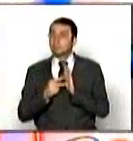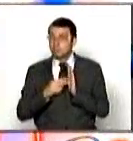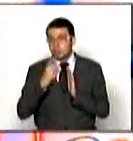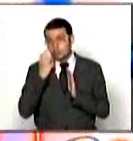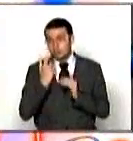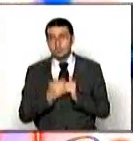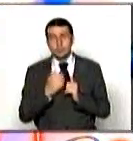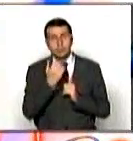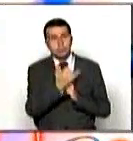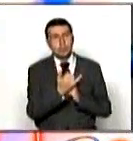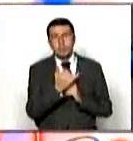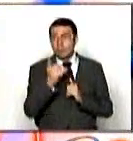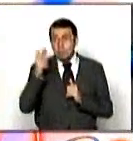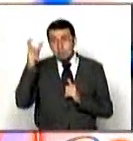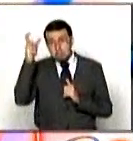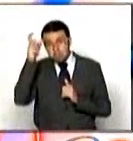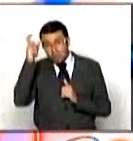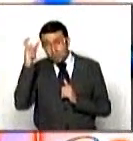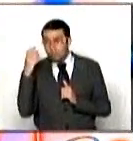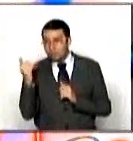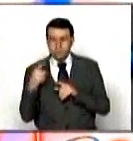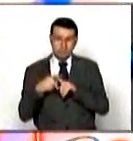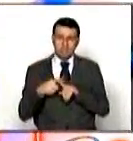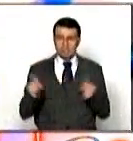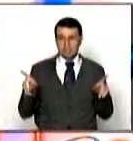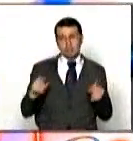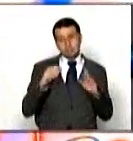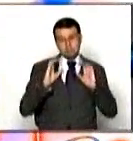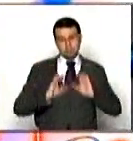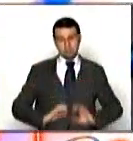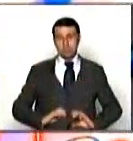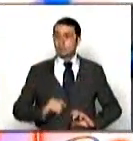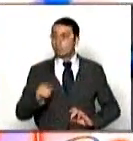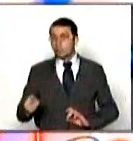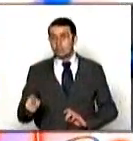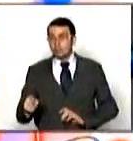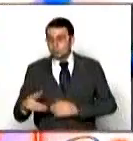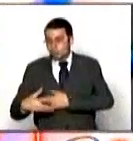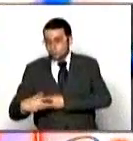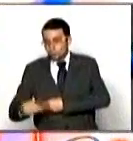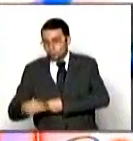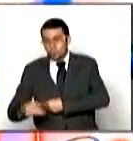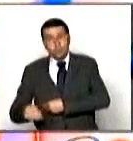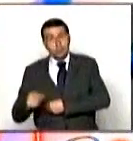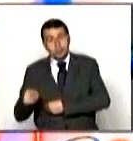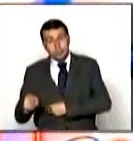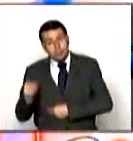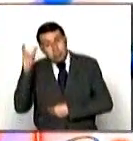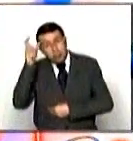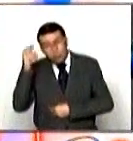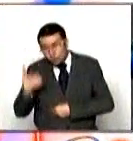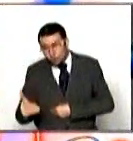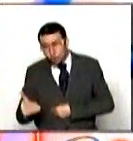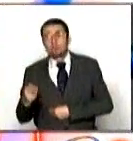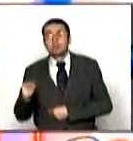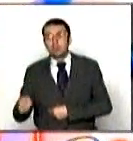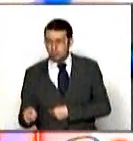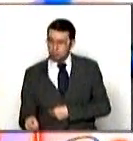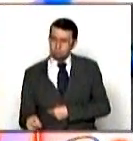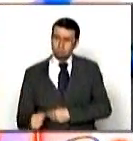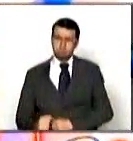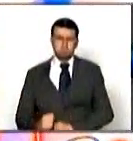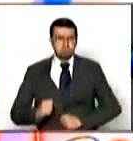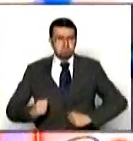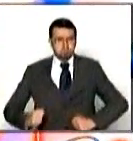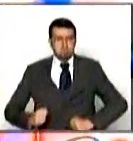utilizado por una vaca, que es un ser vivo distinto al hombre, para que un ternerito crezca y para que un ternerito tenga un sistema inmunológico que es propio de ellos.